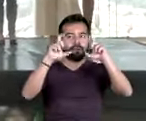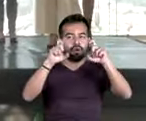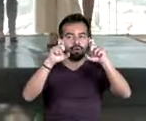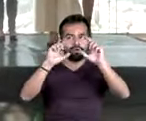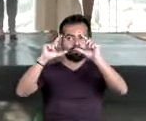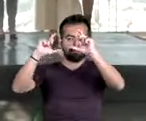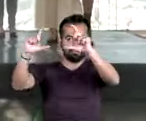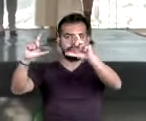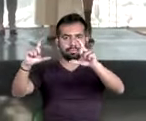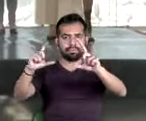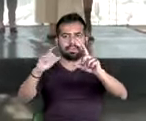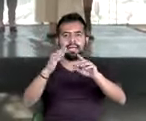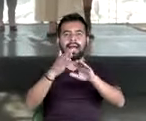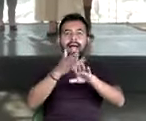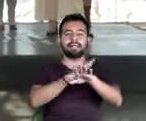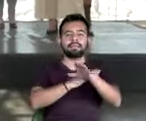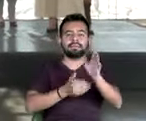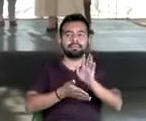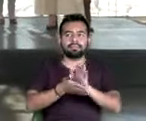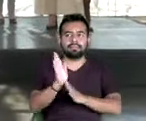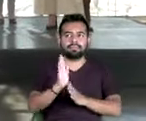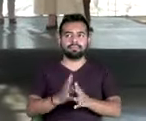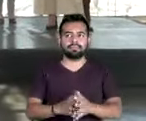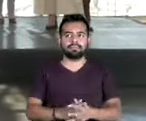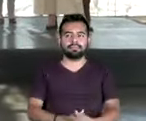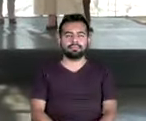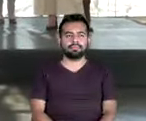que se retiren, a los colegas.